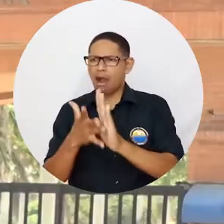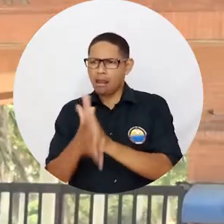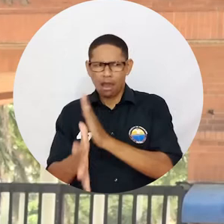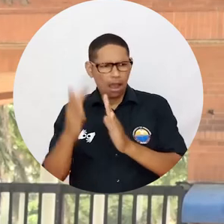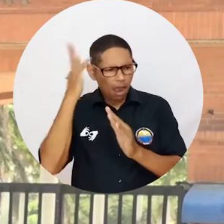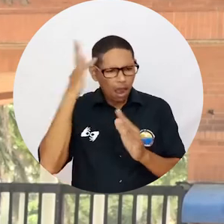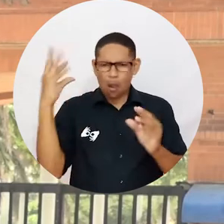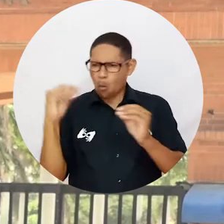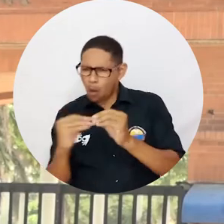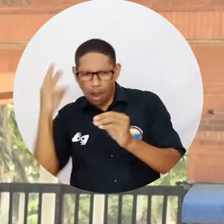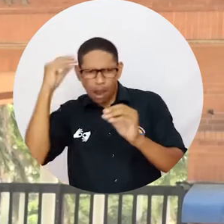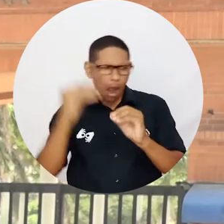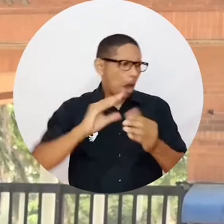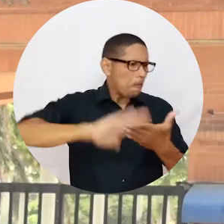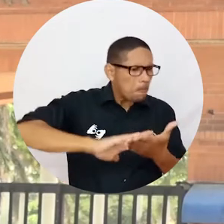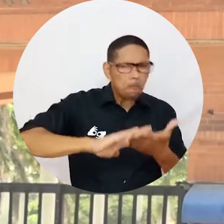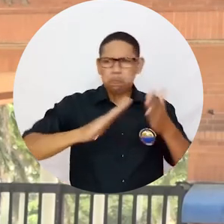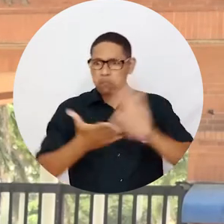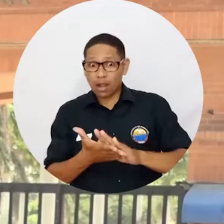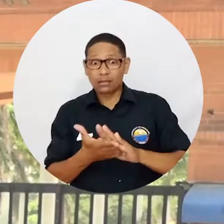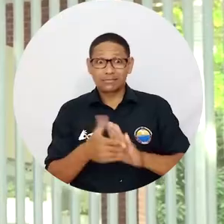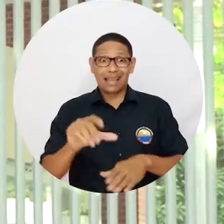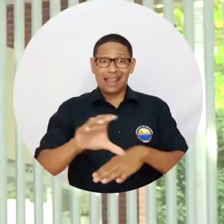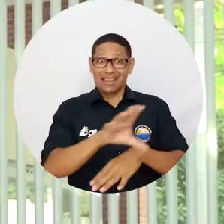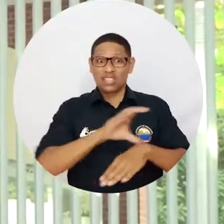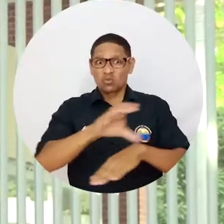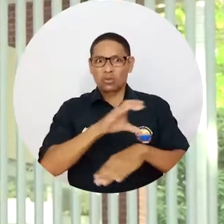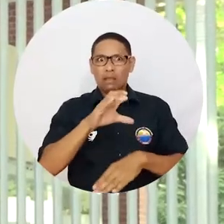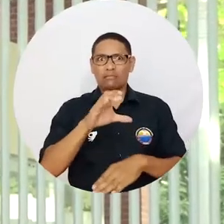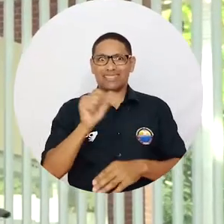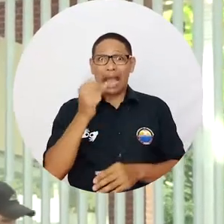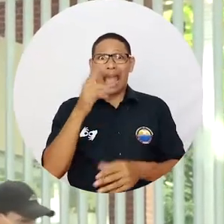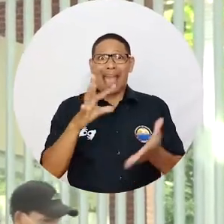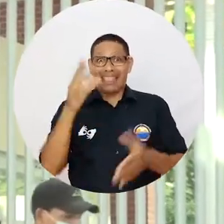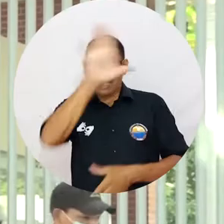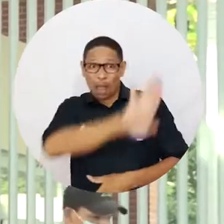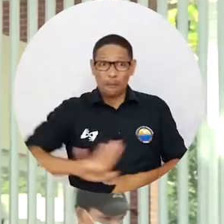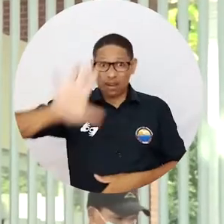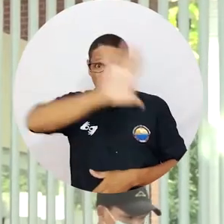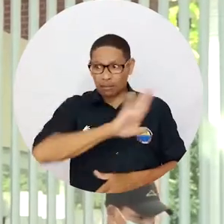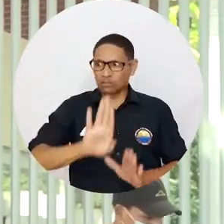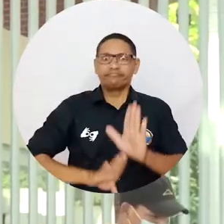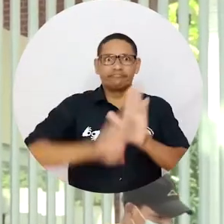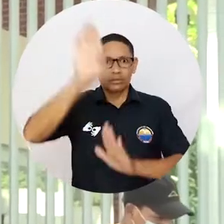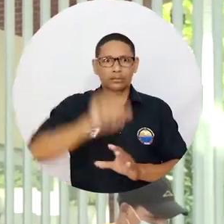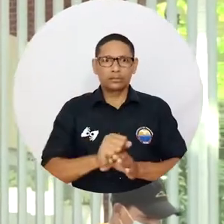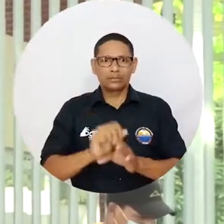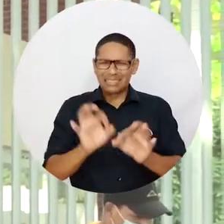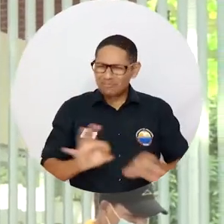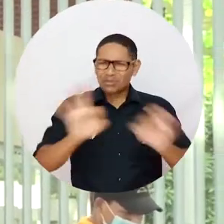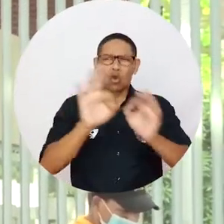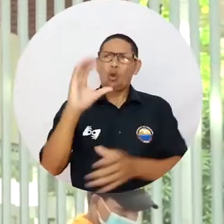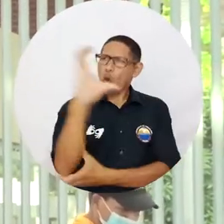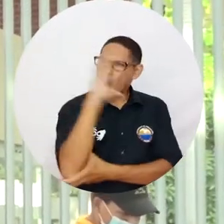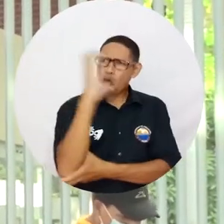a acuerdos para que la ciudad y el departamento avancen. Y el mensaje es contundente. Queremos una Colombia más digna, con